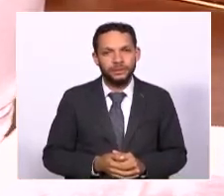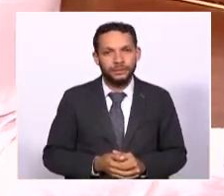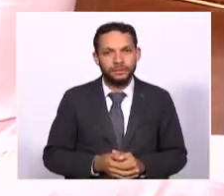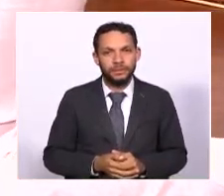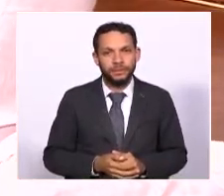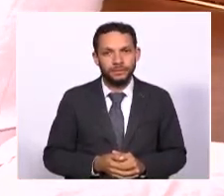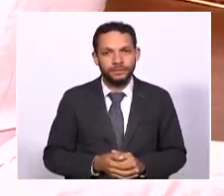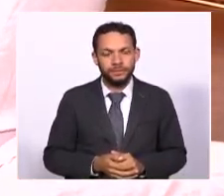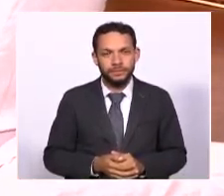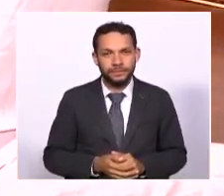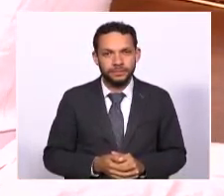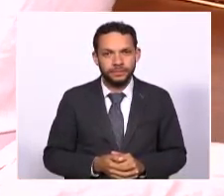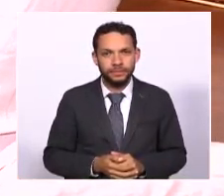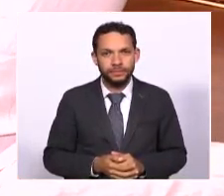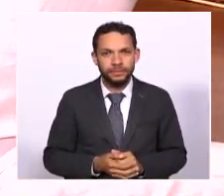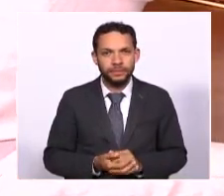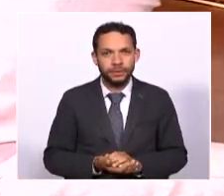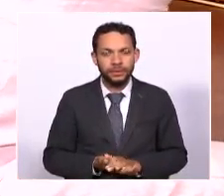Muy bien.